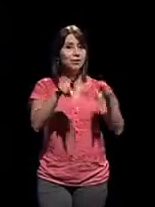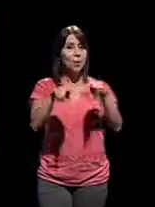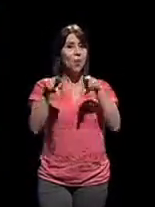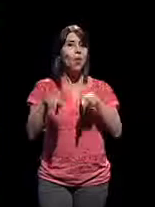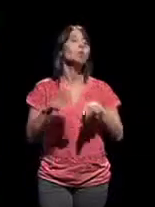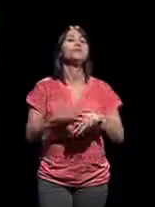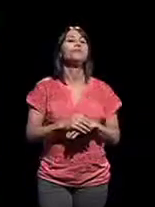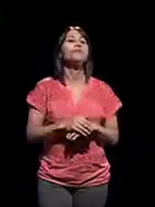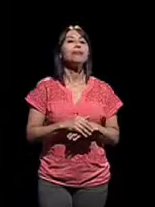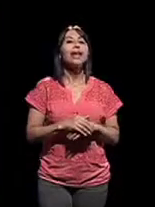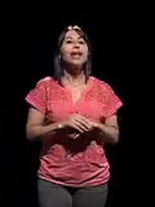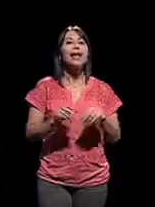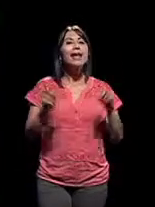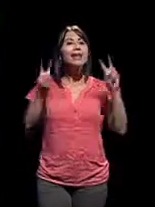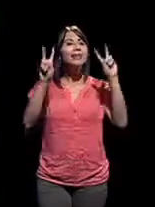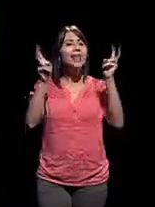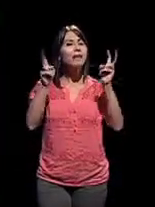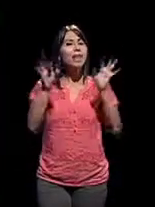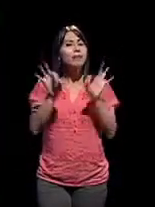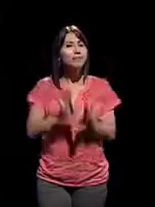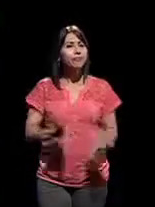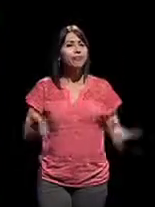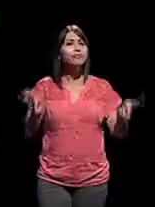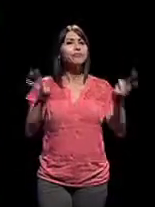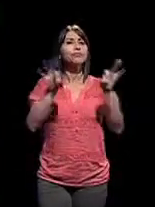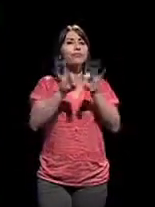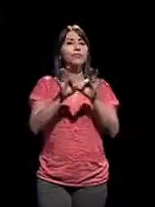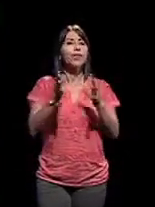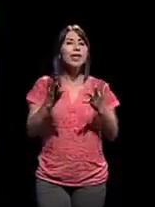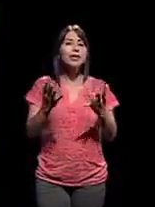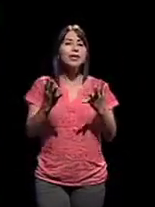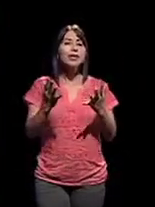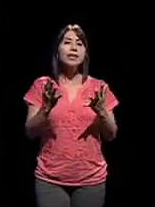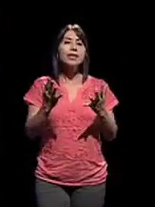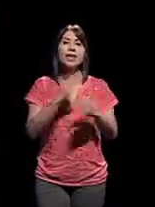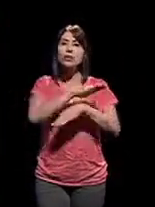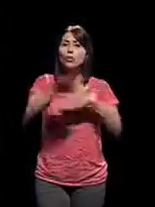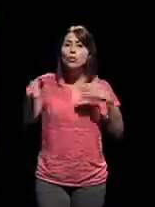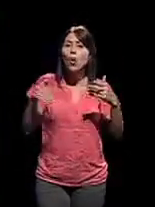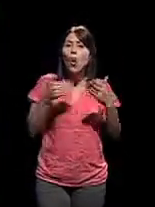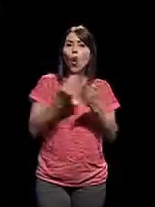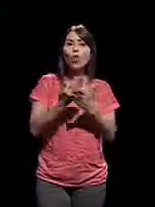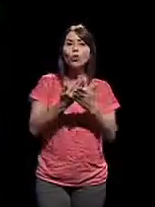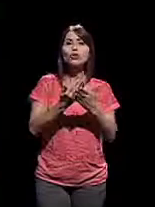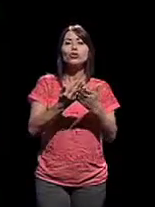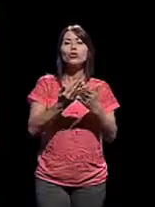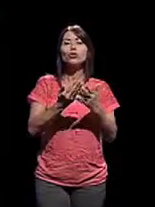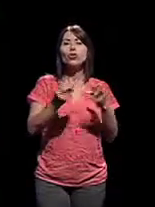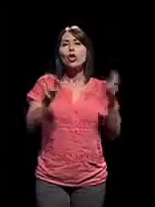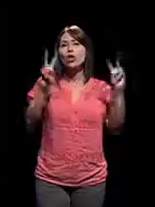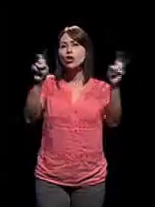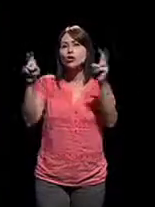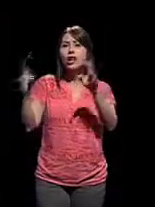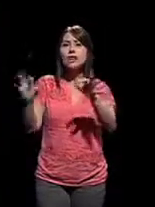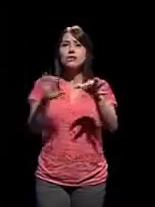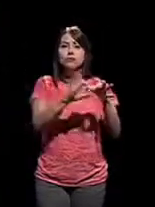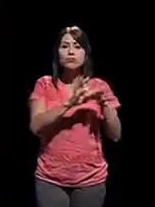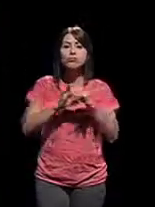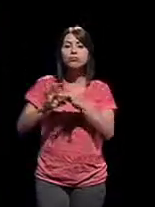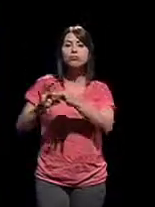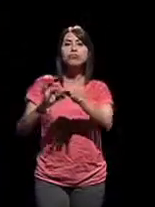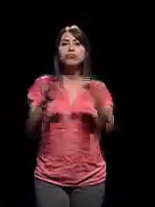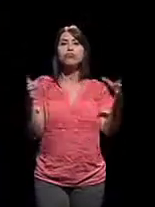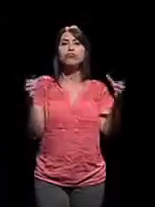población. El tema que tal vez es trascendental, ¿verdad?, y une a todos otros derivados